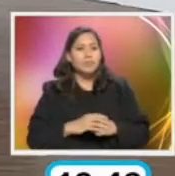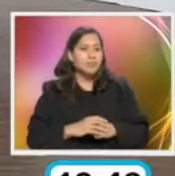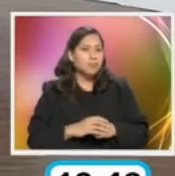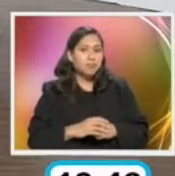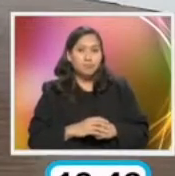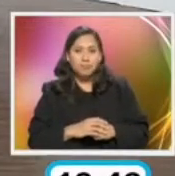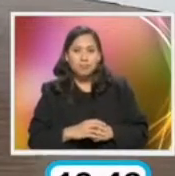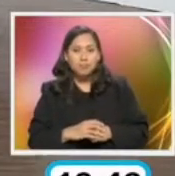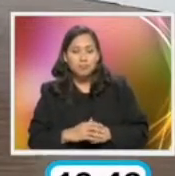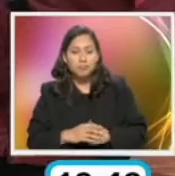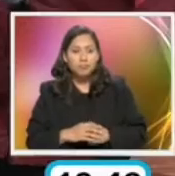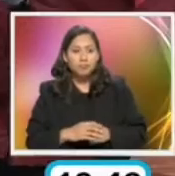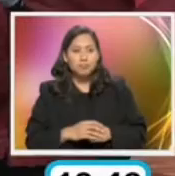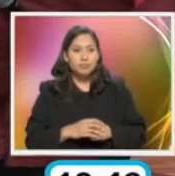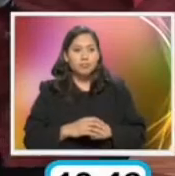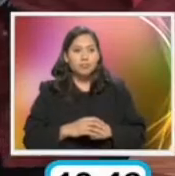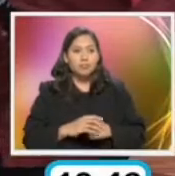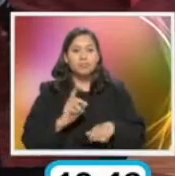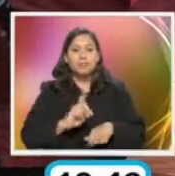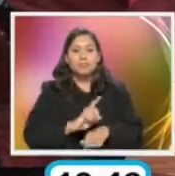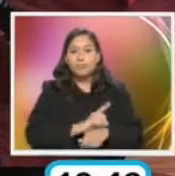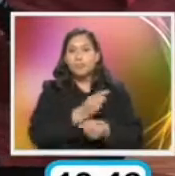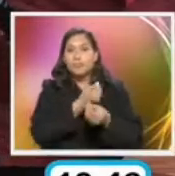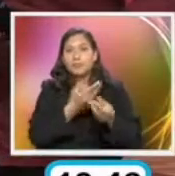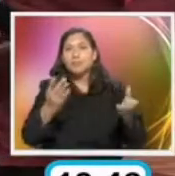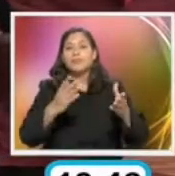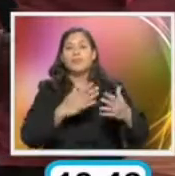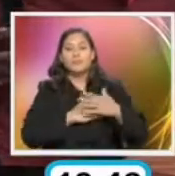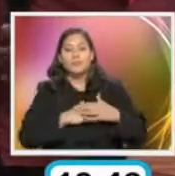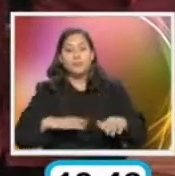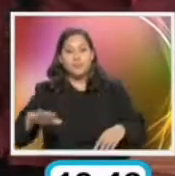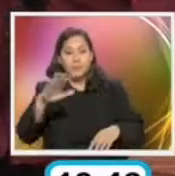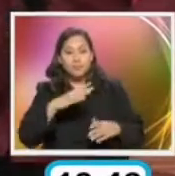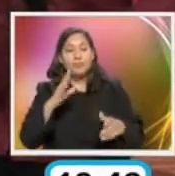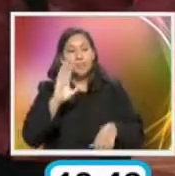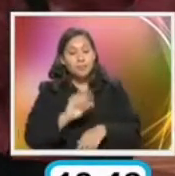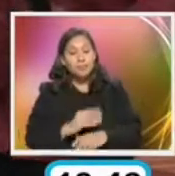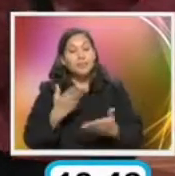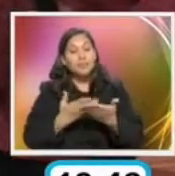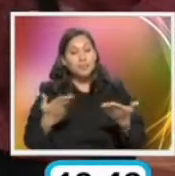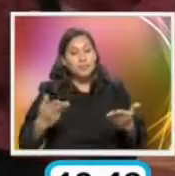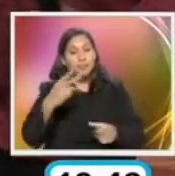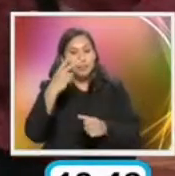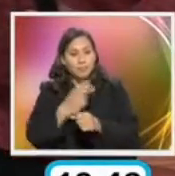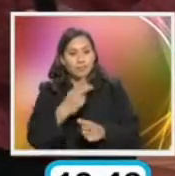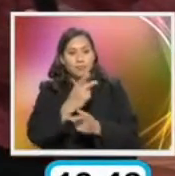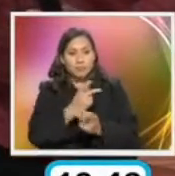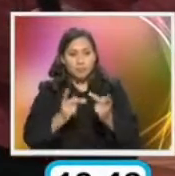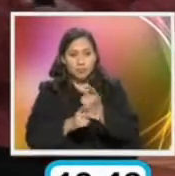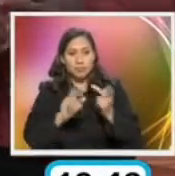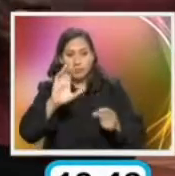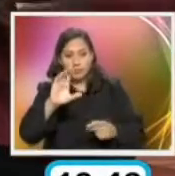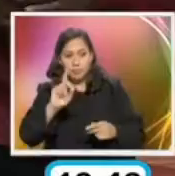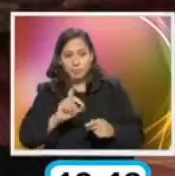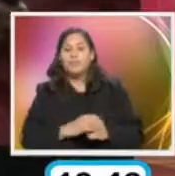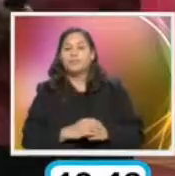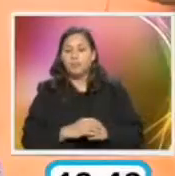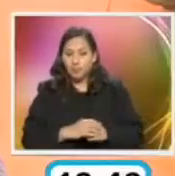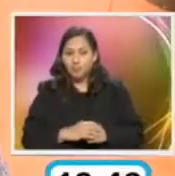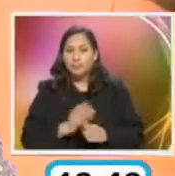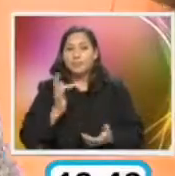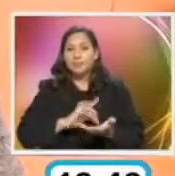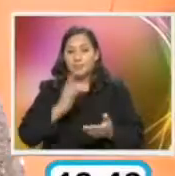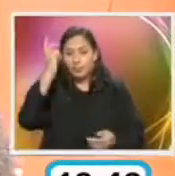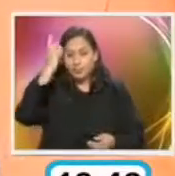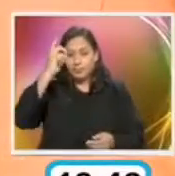que lanzaron este tema de Amor de Barrio, ¿no? Y ahora esto les ha permitido pues ya sacar y lanzar la segunda producción discográfica, ¿no? Pues así es,